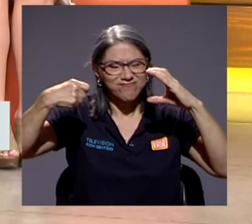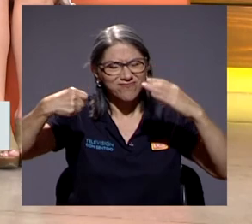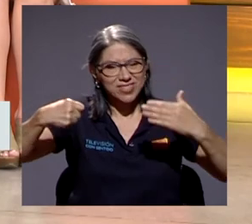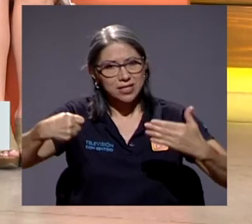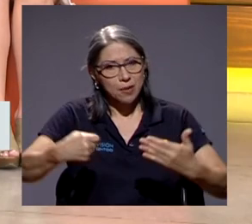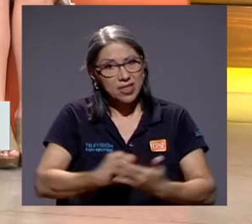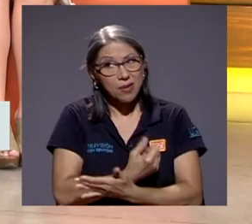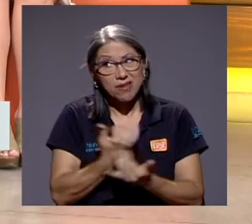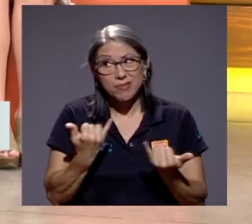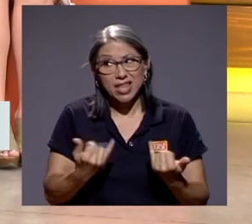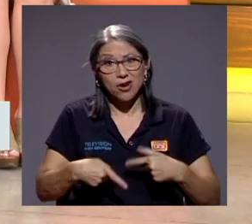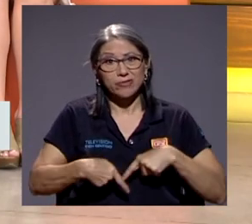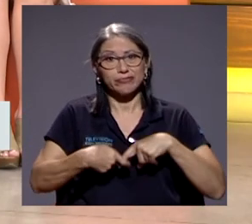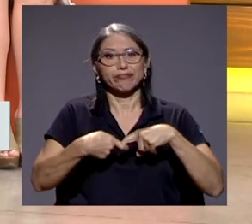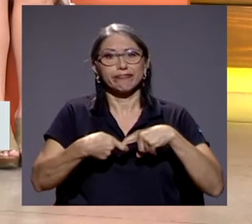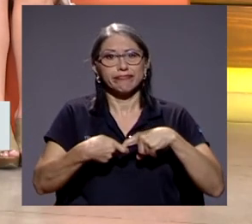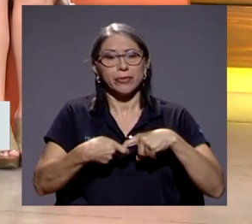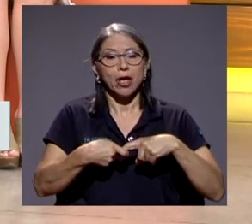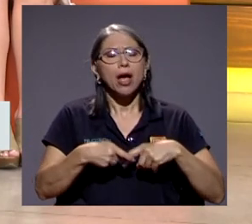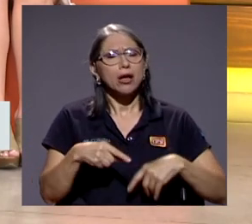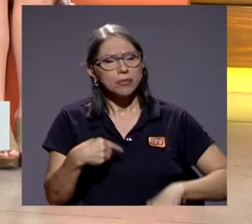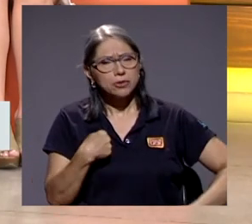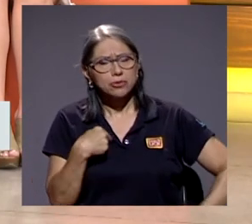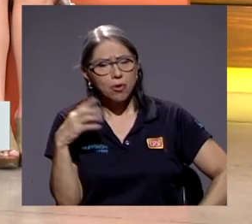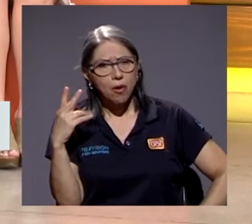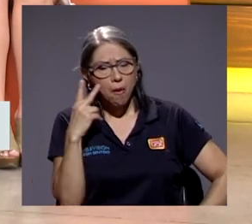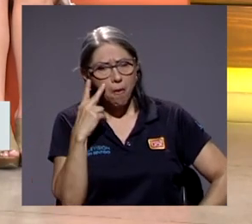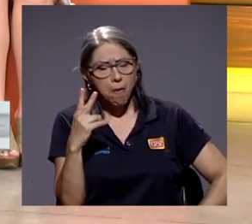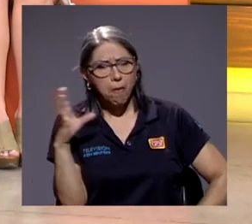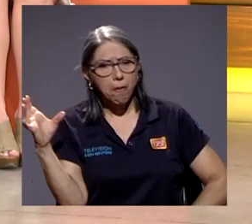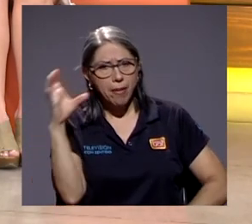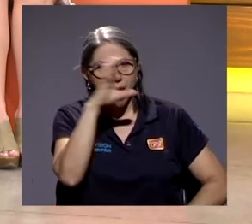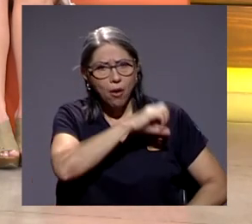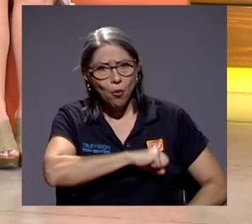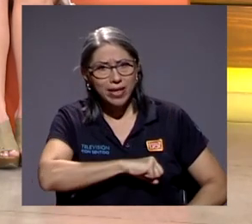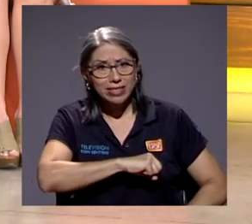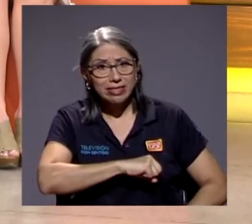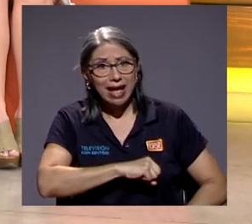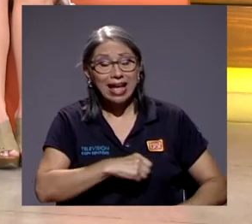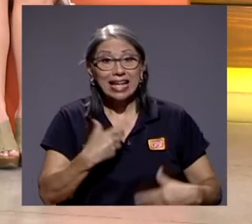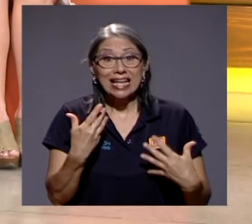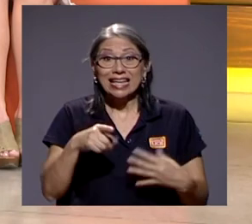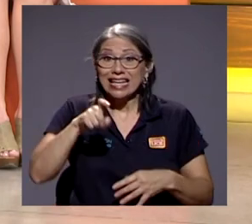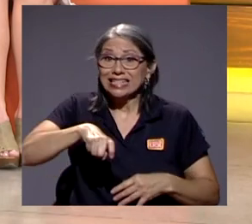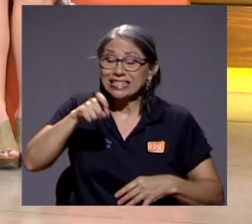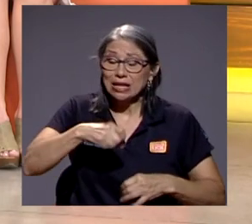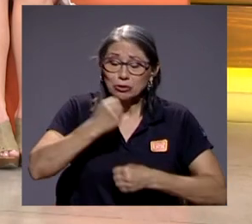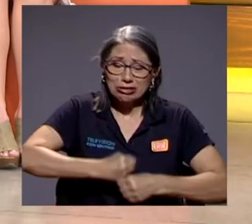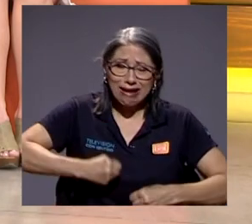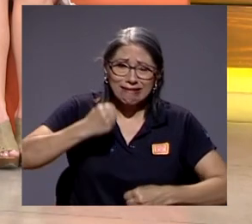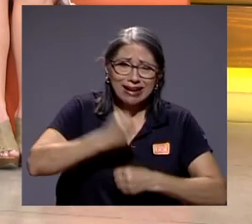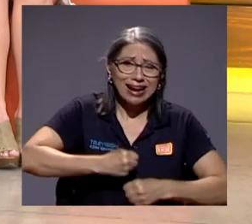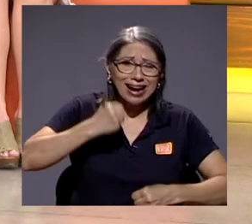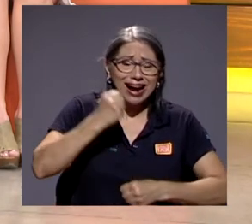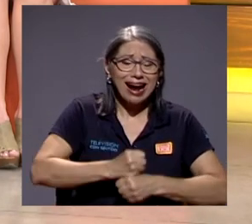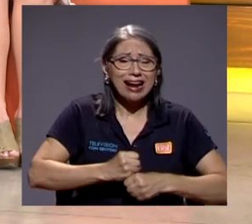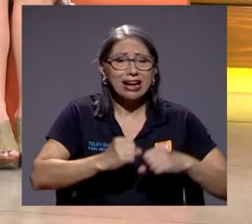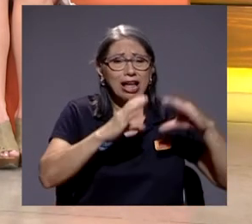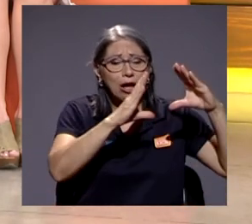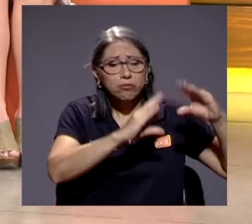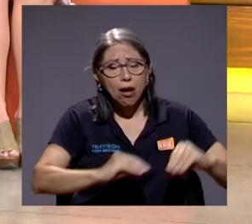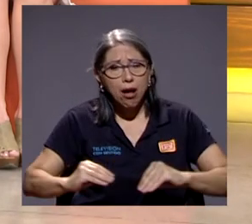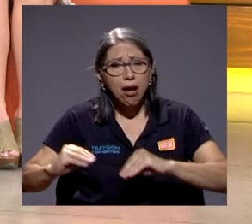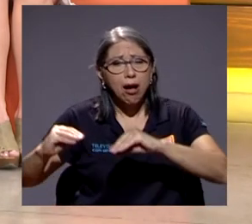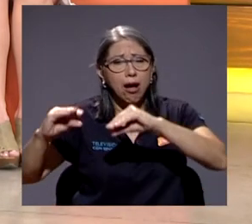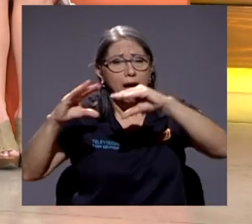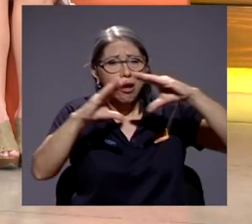detenida y me dado cuenta de que es el día y la noche estar trabajando sólo escuchando solos como